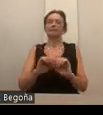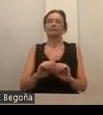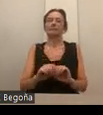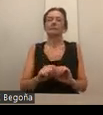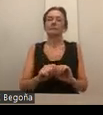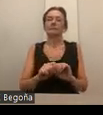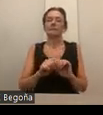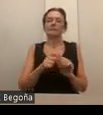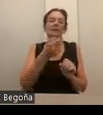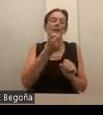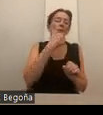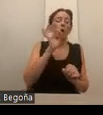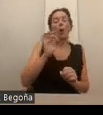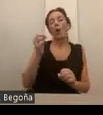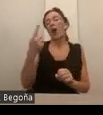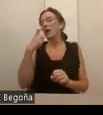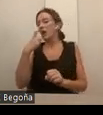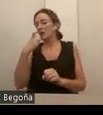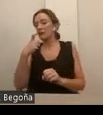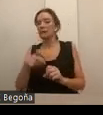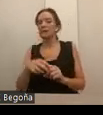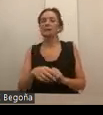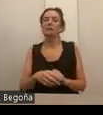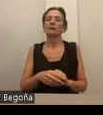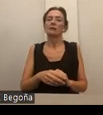comprimidos como en spray, sería una buena solución en ese sentido.